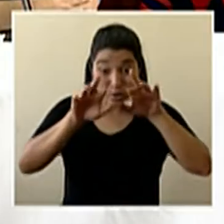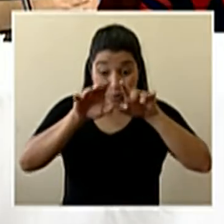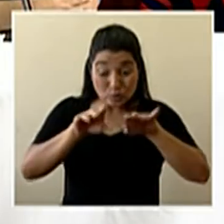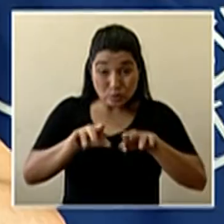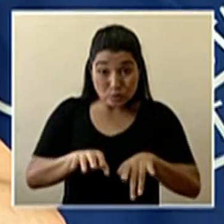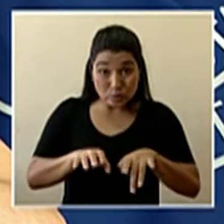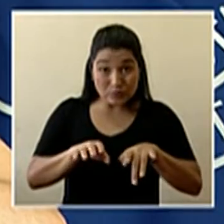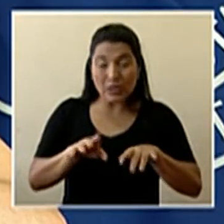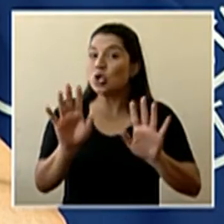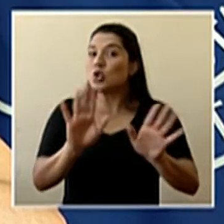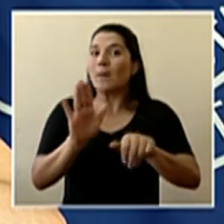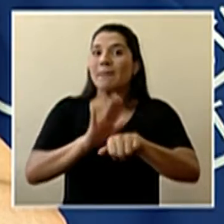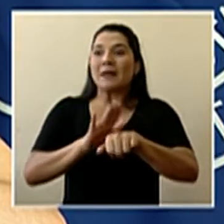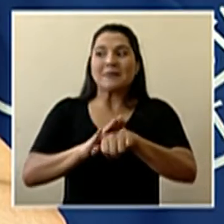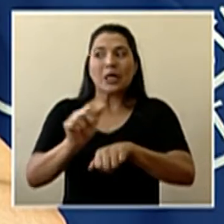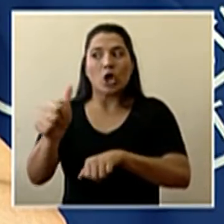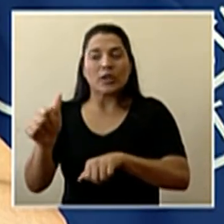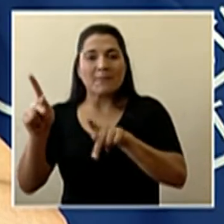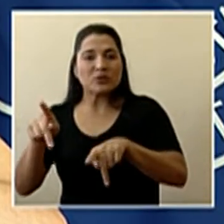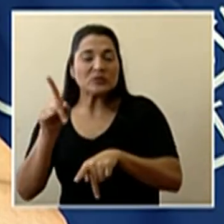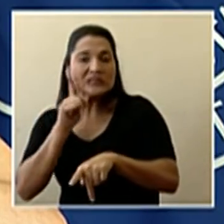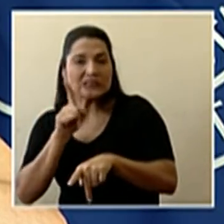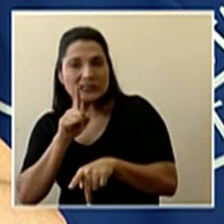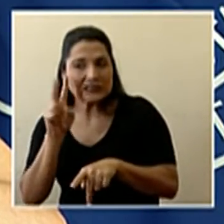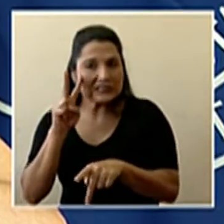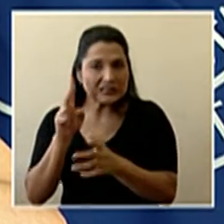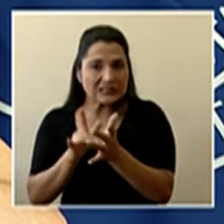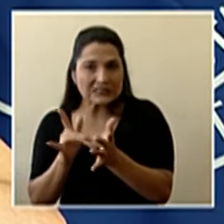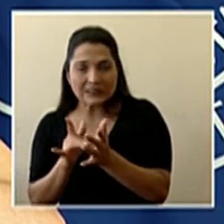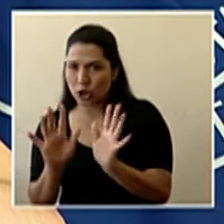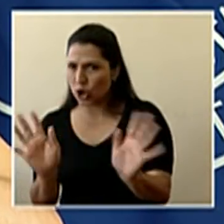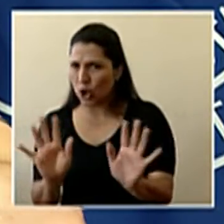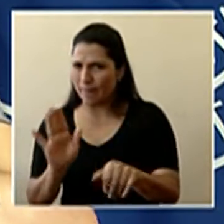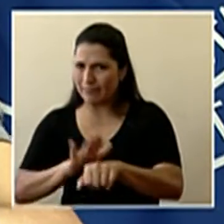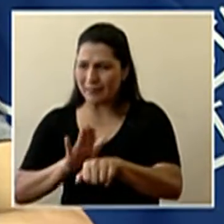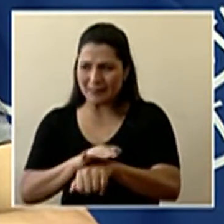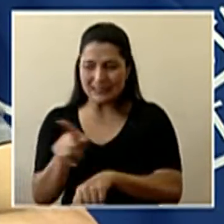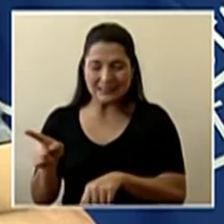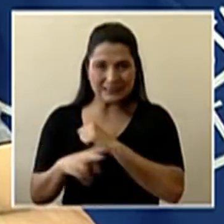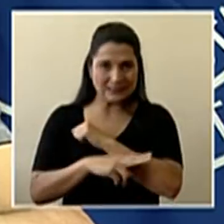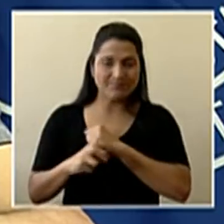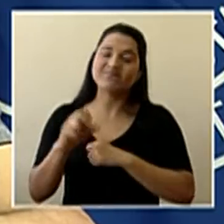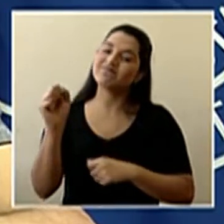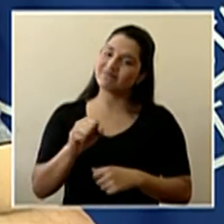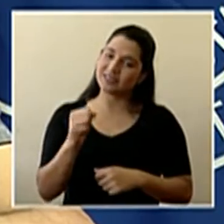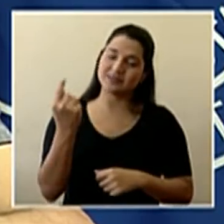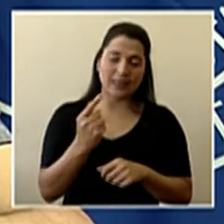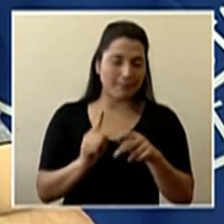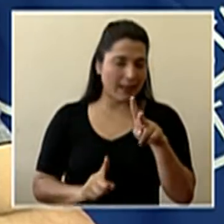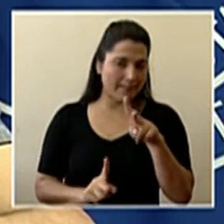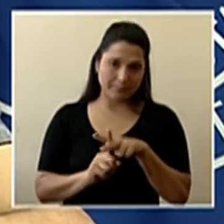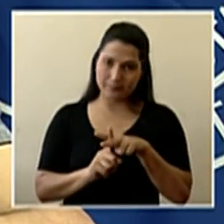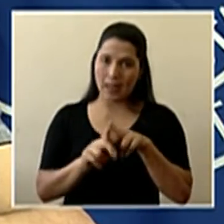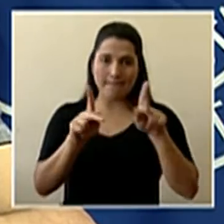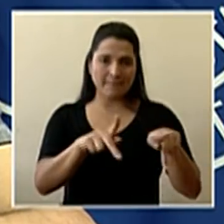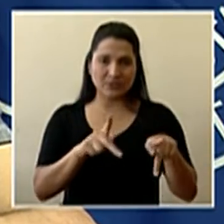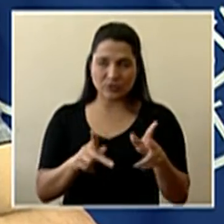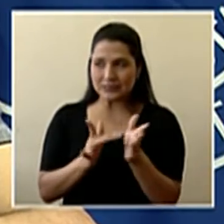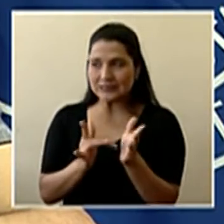engañar por personas inescrupulosas que están aprovechando la situación. Sí, en esto siempre hay gente oportunista que busca